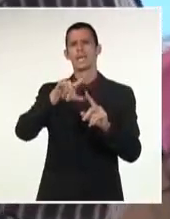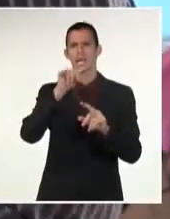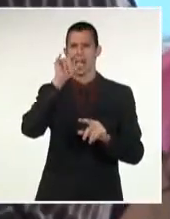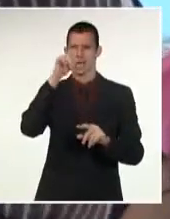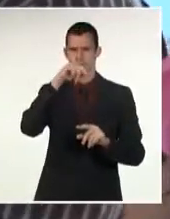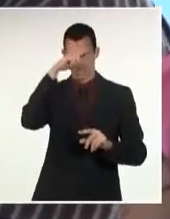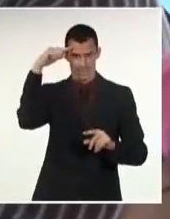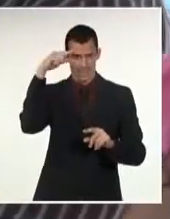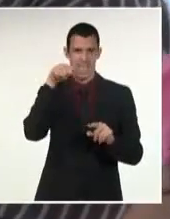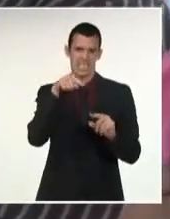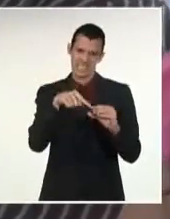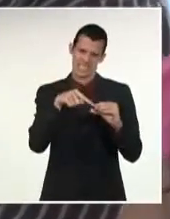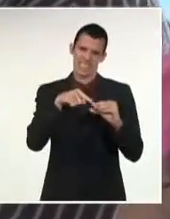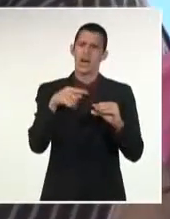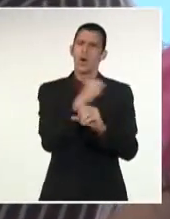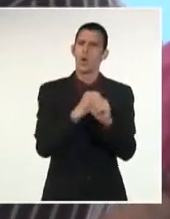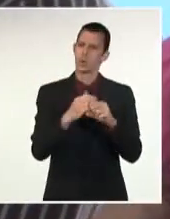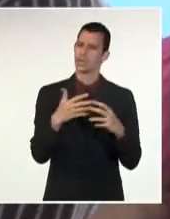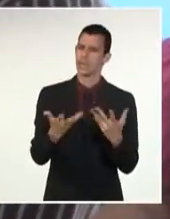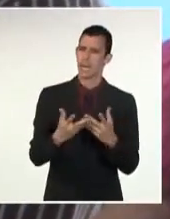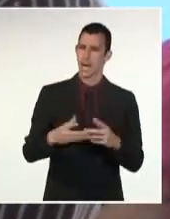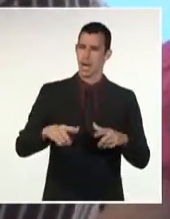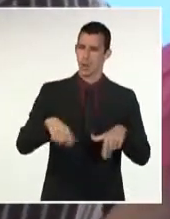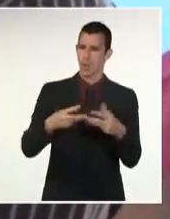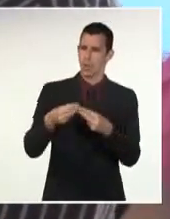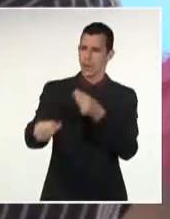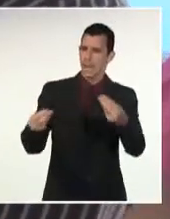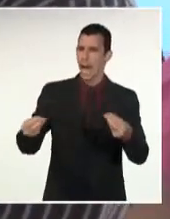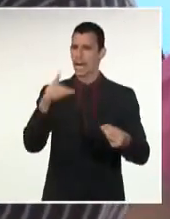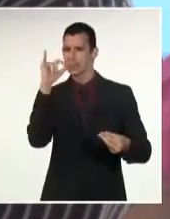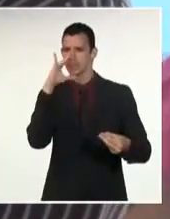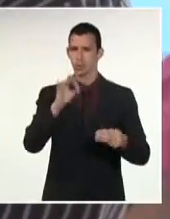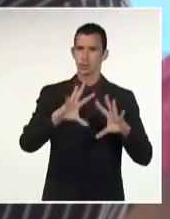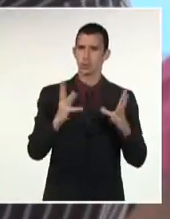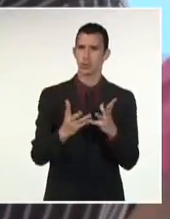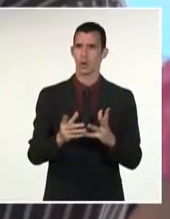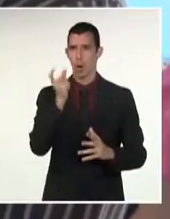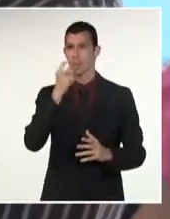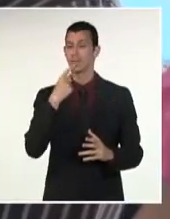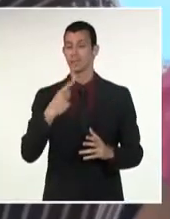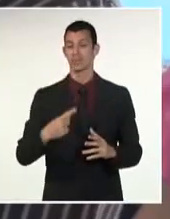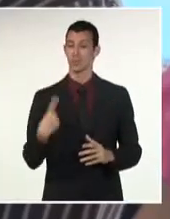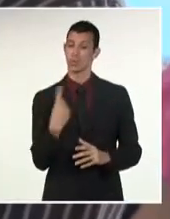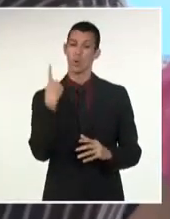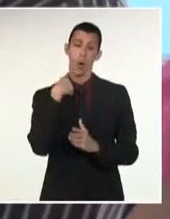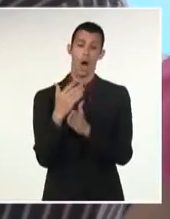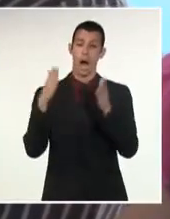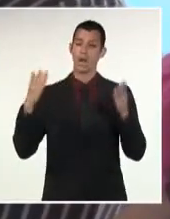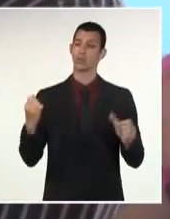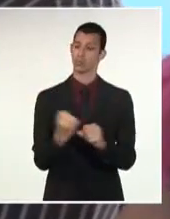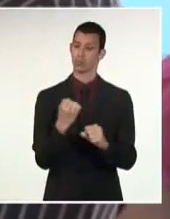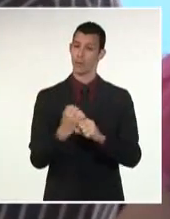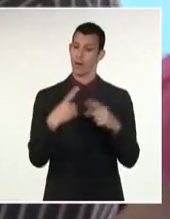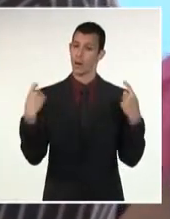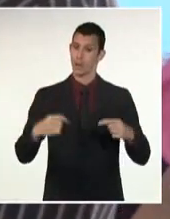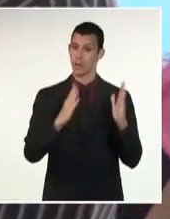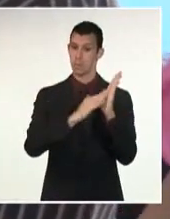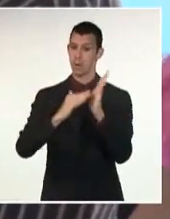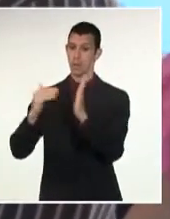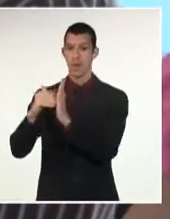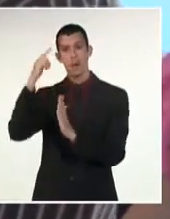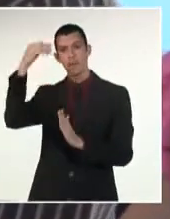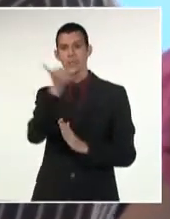ahora tenemos materia prima y tenemos unos cuantos encargos y tenemos trabajo a todo el año. No es pensar en sobrevivir y